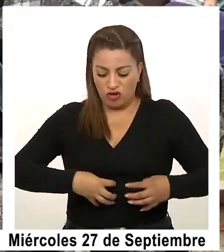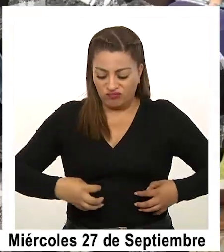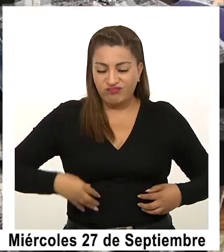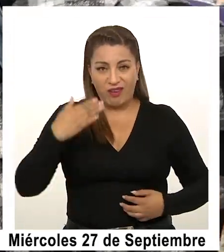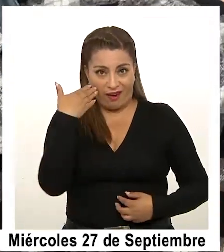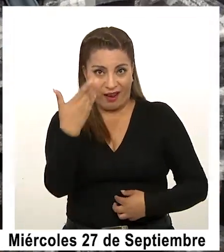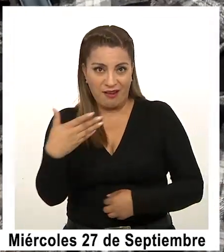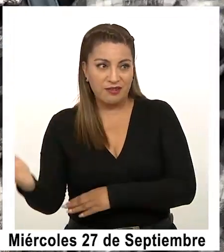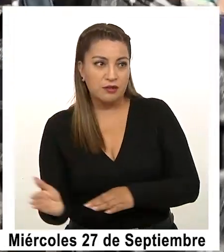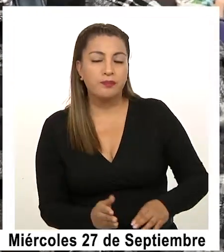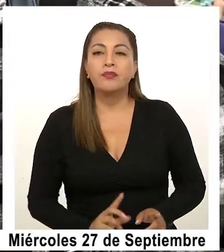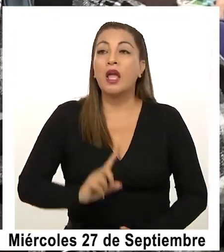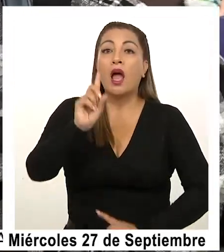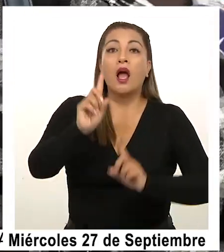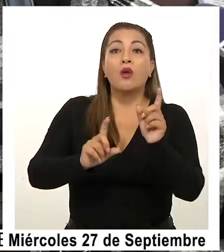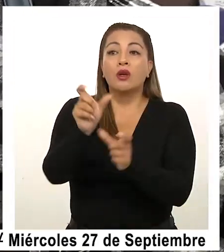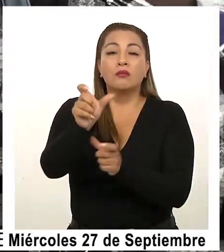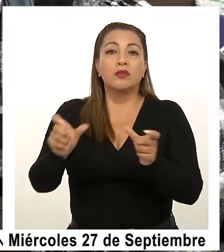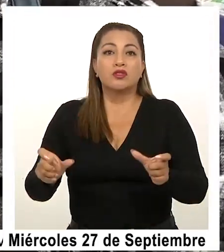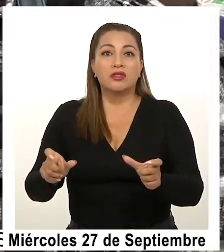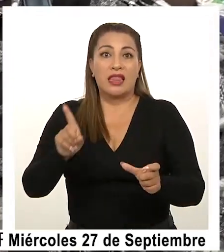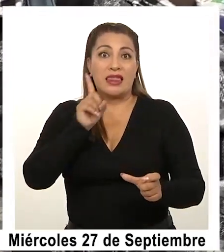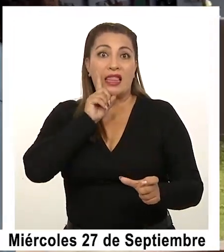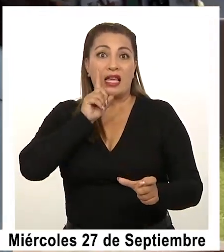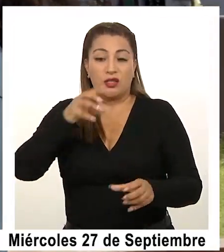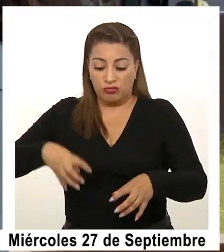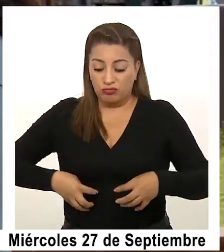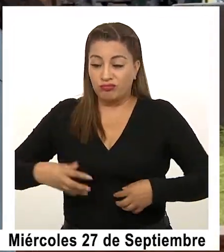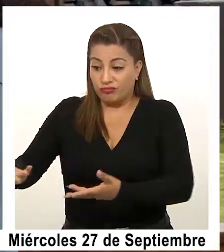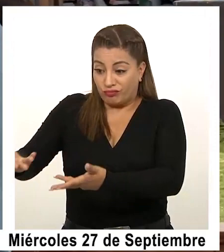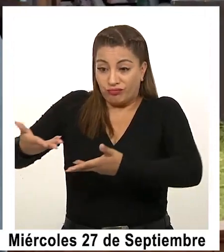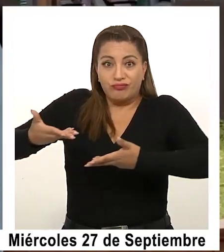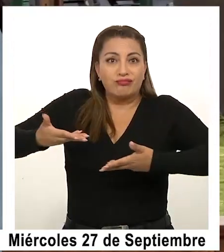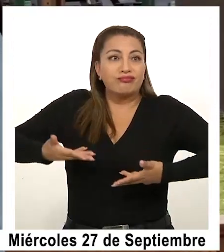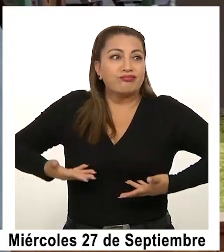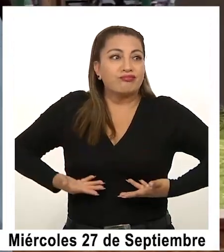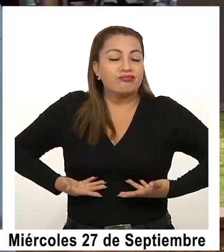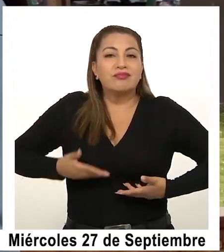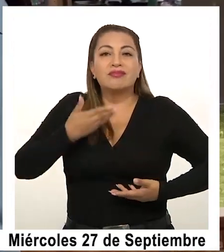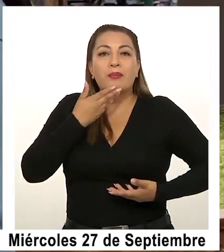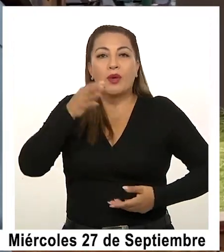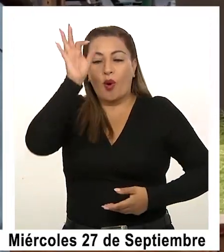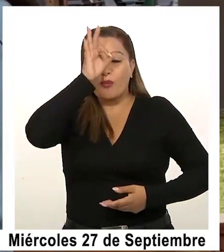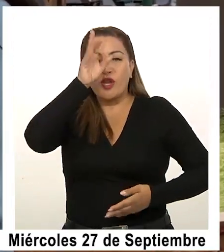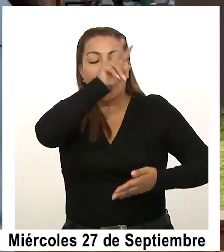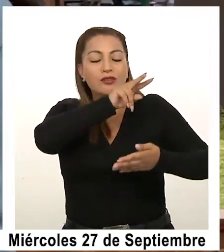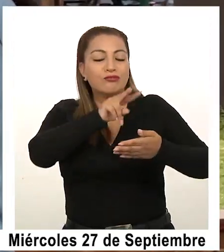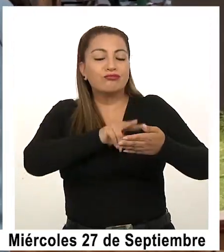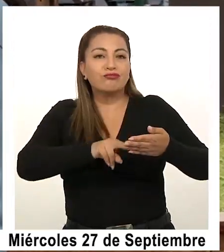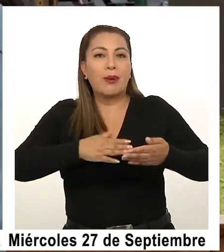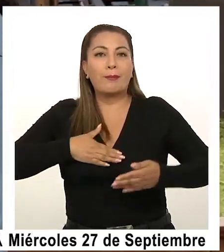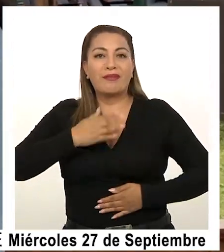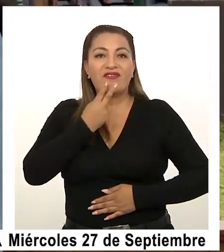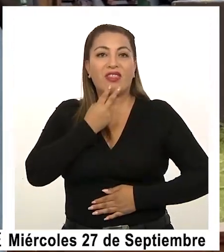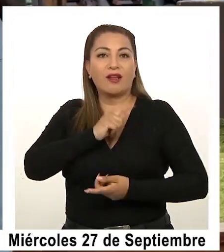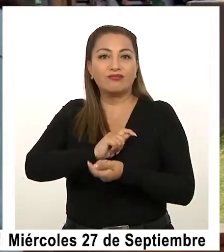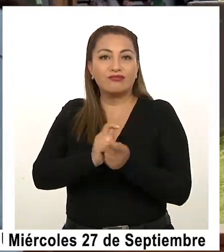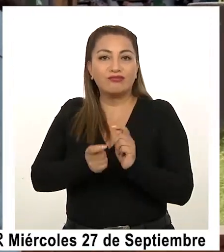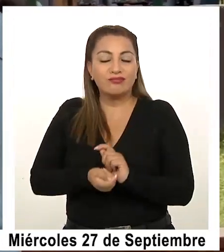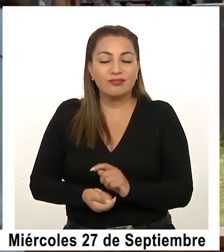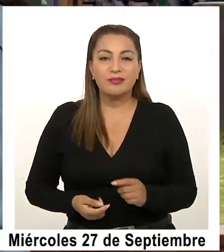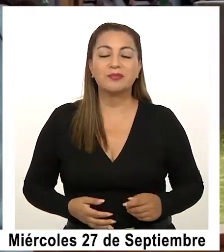Algunas personas que han sido receptoras de órganos entregaron su testimonio respecto de cómo les cambió la